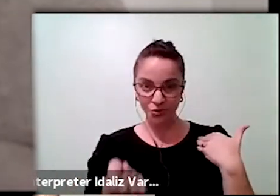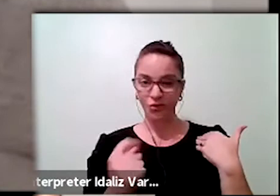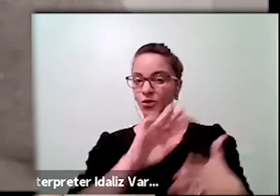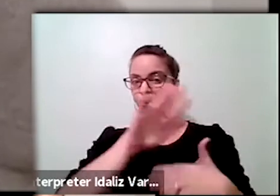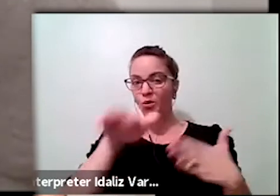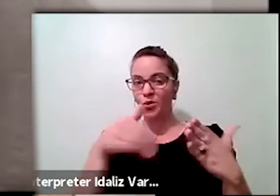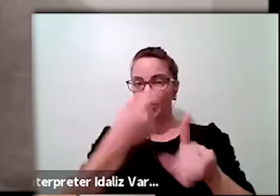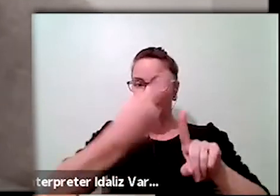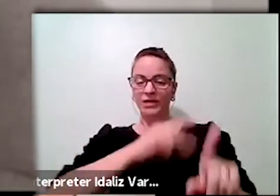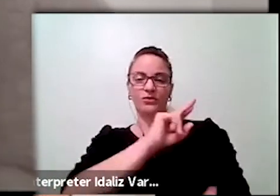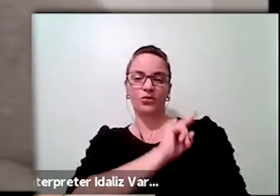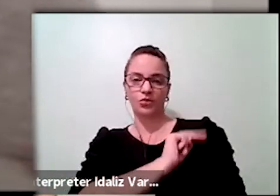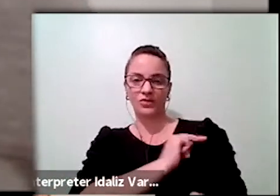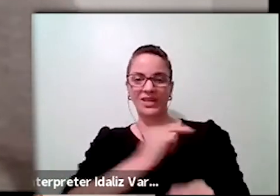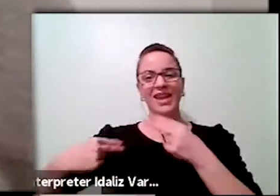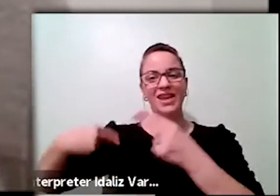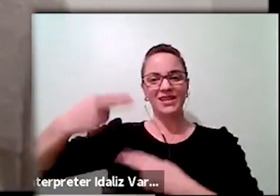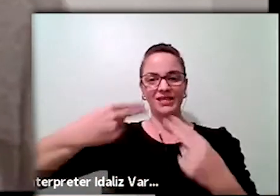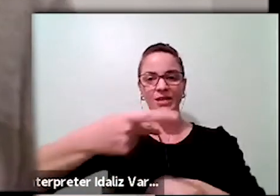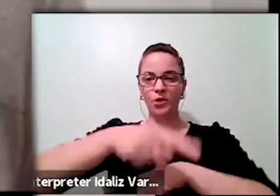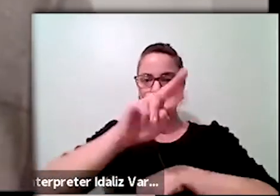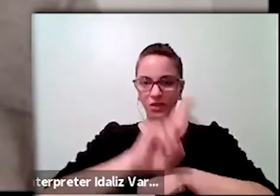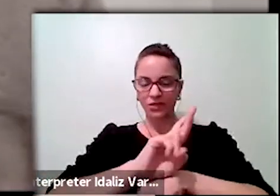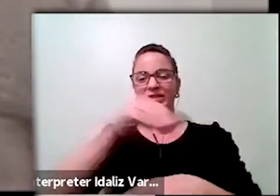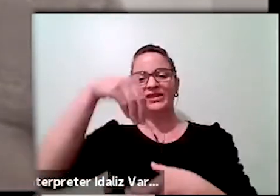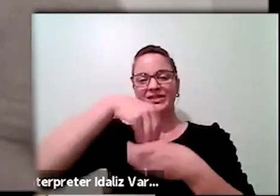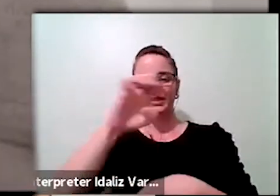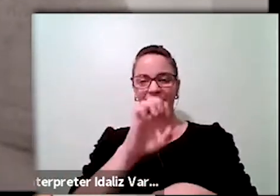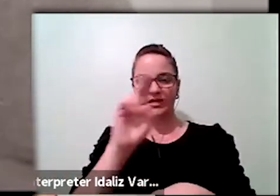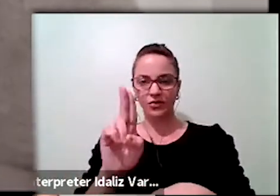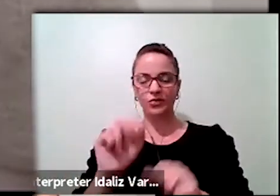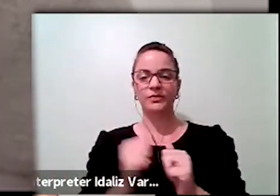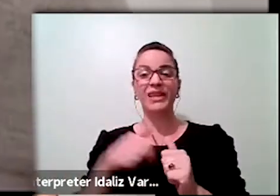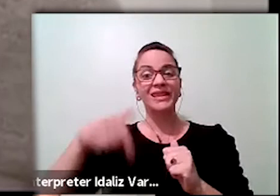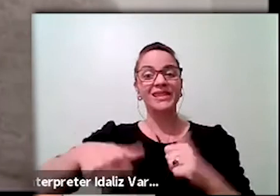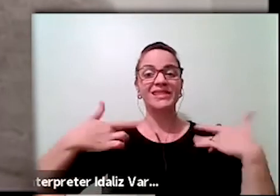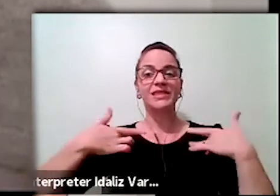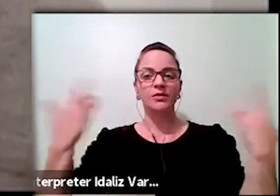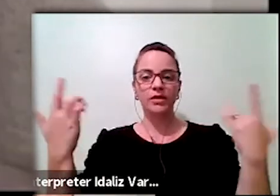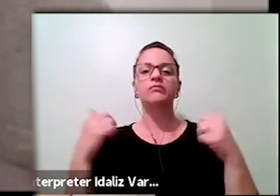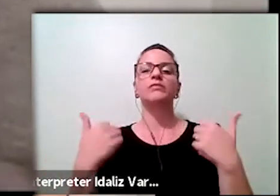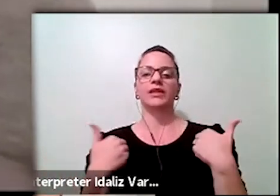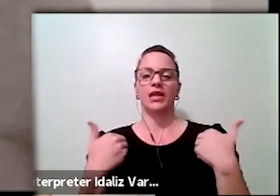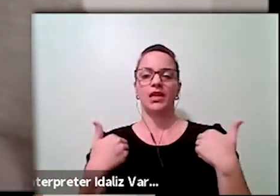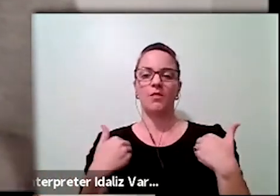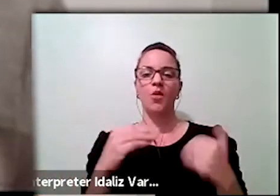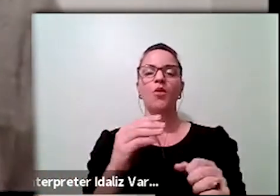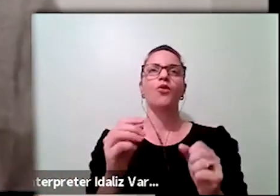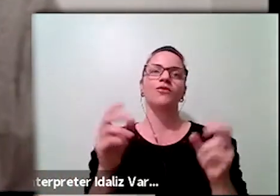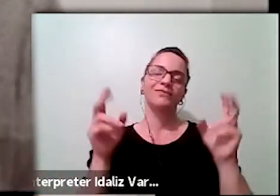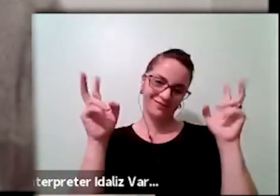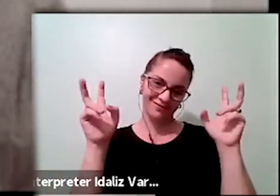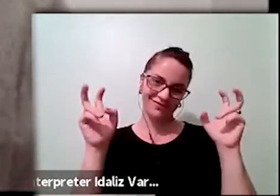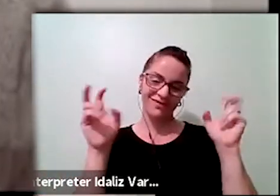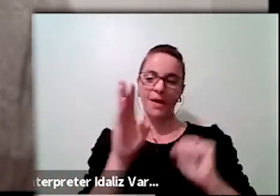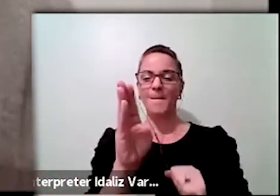es el mes de la herencia puertorriqueña en los Estados Unidos. Y este evento forma parte de una serie que se llama Borimix. Borimix es